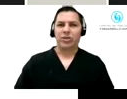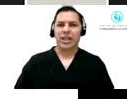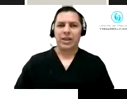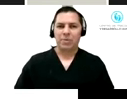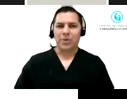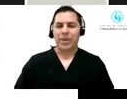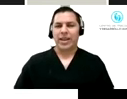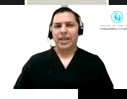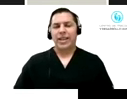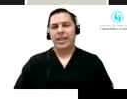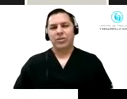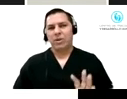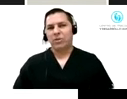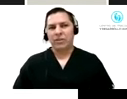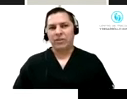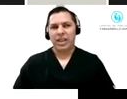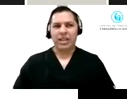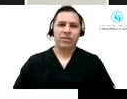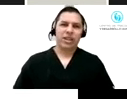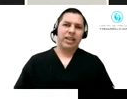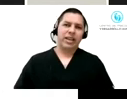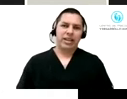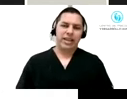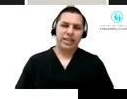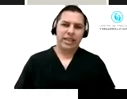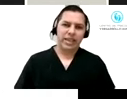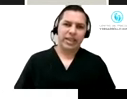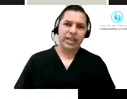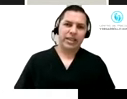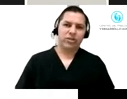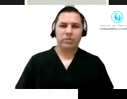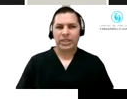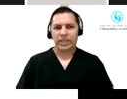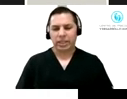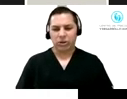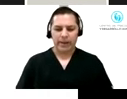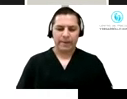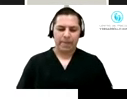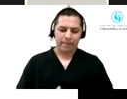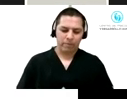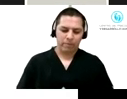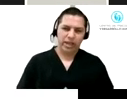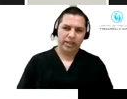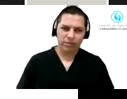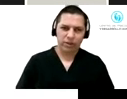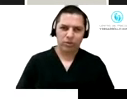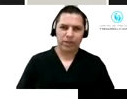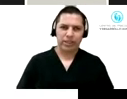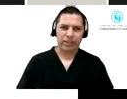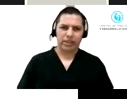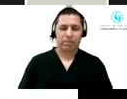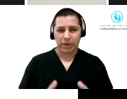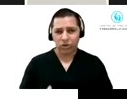nos da el tiempo. Y esta es una pregunta final que yo traía y es, ¿en qué sos machista todavía? Mujeres y hombres